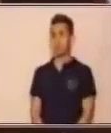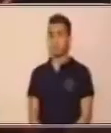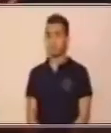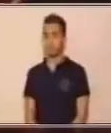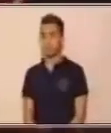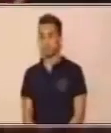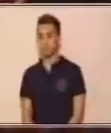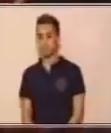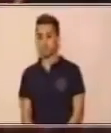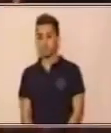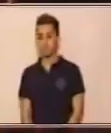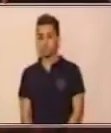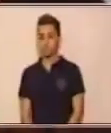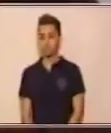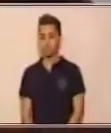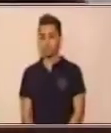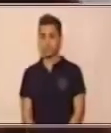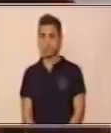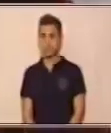es el recíproco de